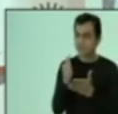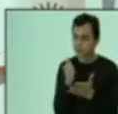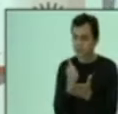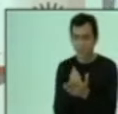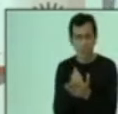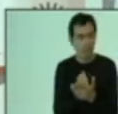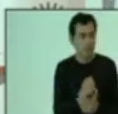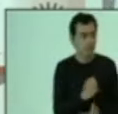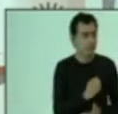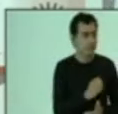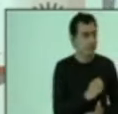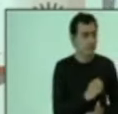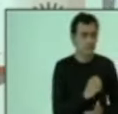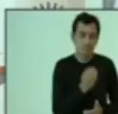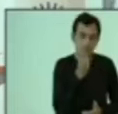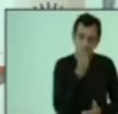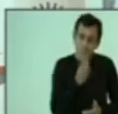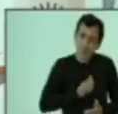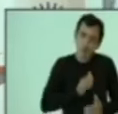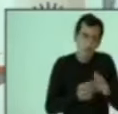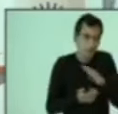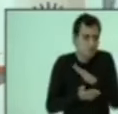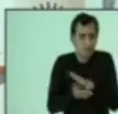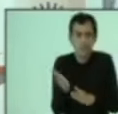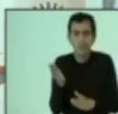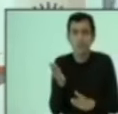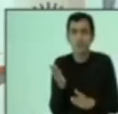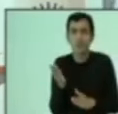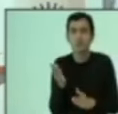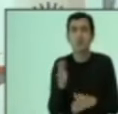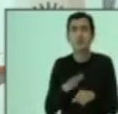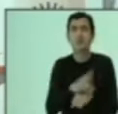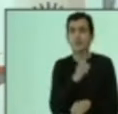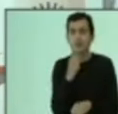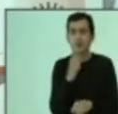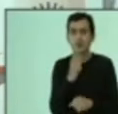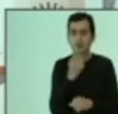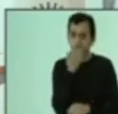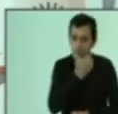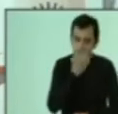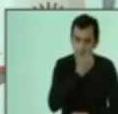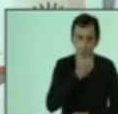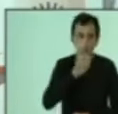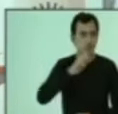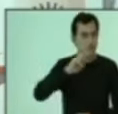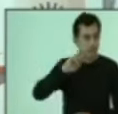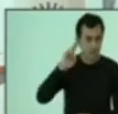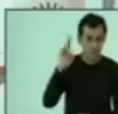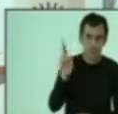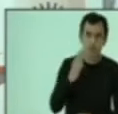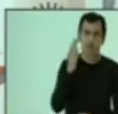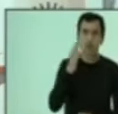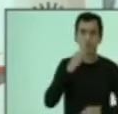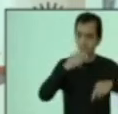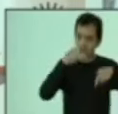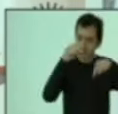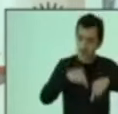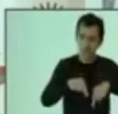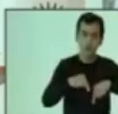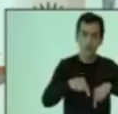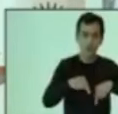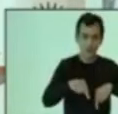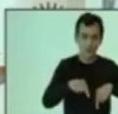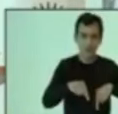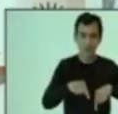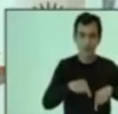queremos participar en las escuelas, en las universidades, que aquí en